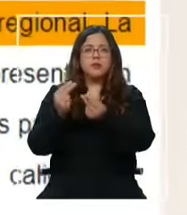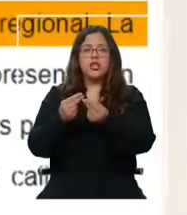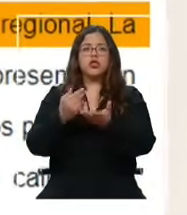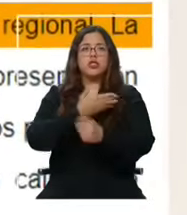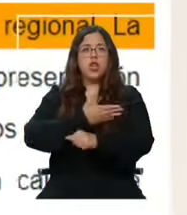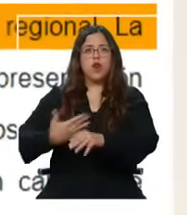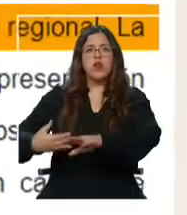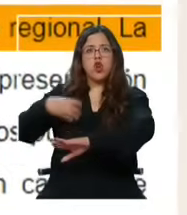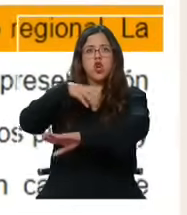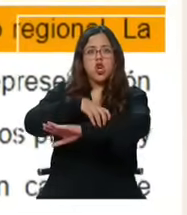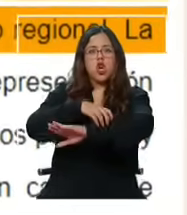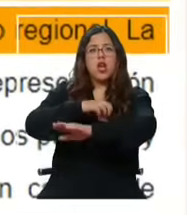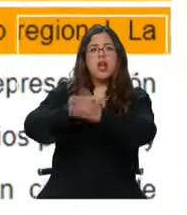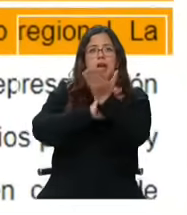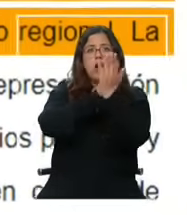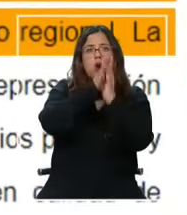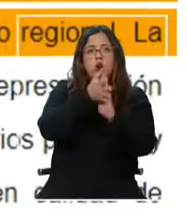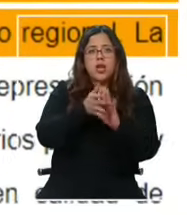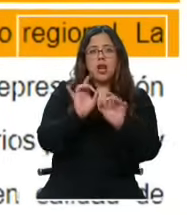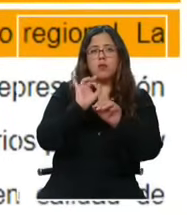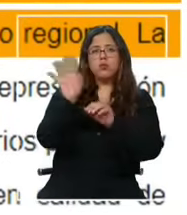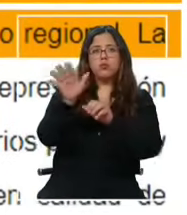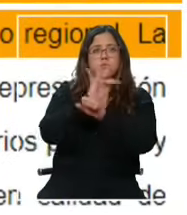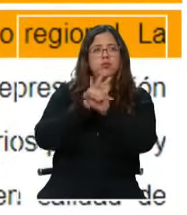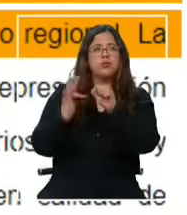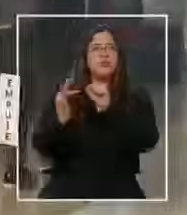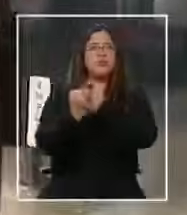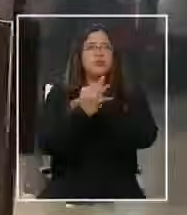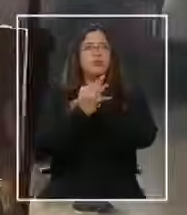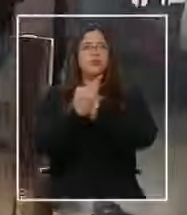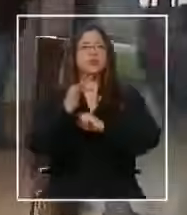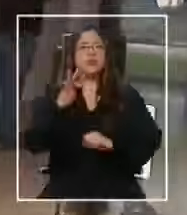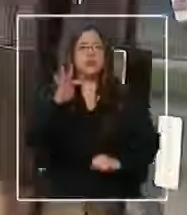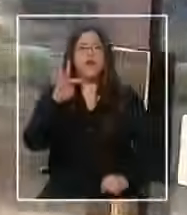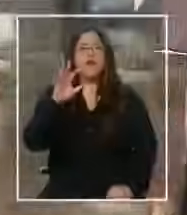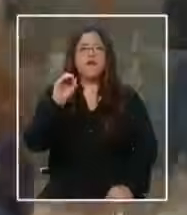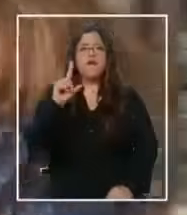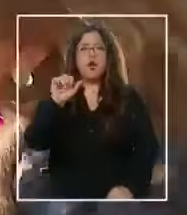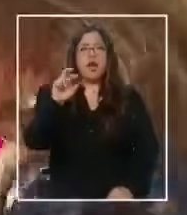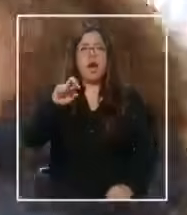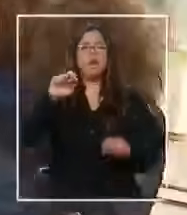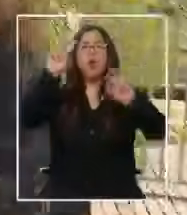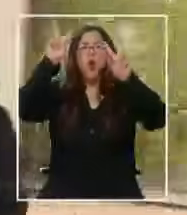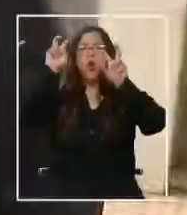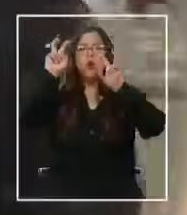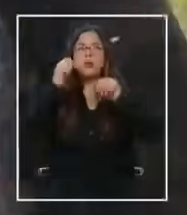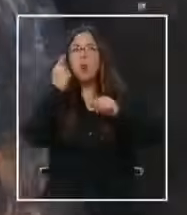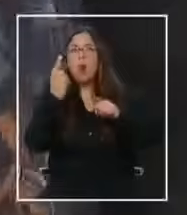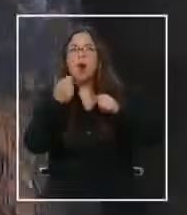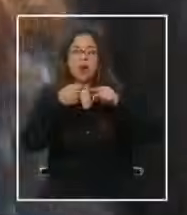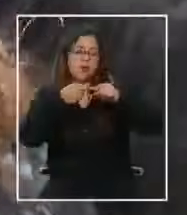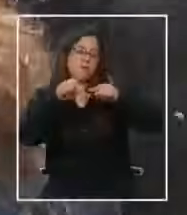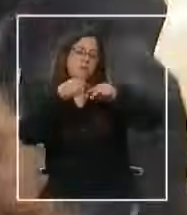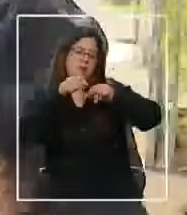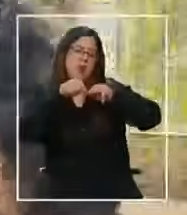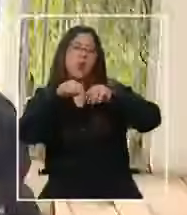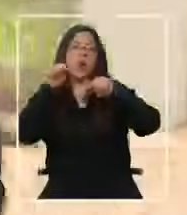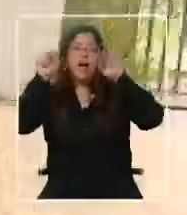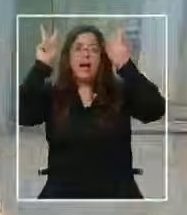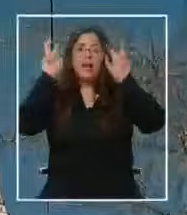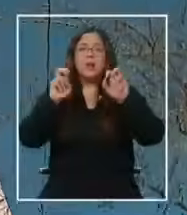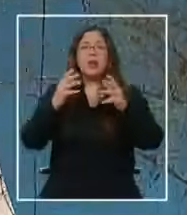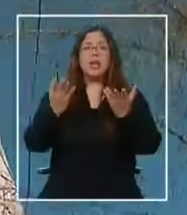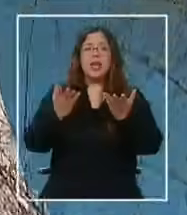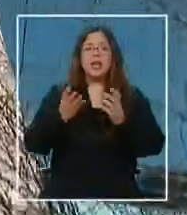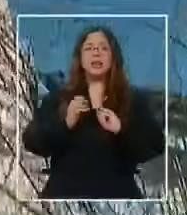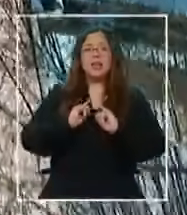desde el gobierno Regional de la araucanía a la fundación folad conocida como el caso manicure todo se funda los antecedentes de